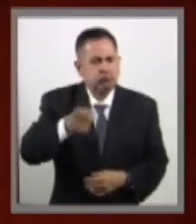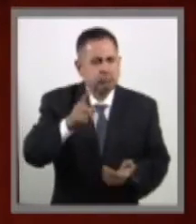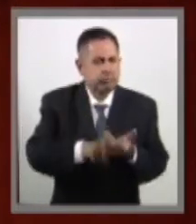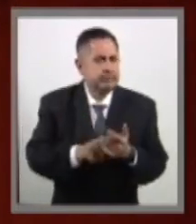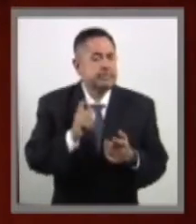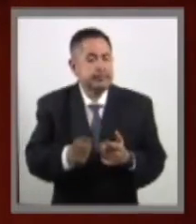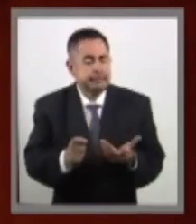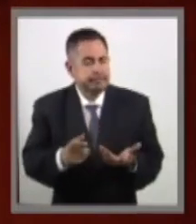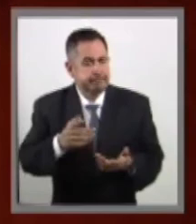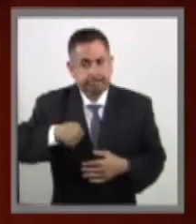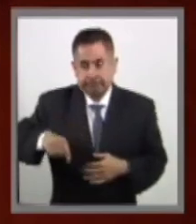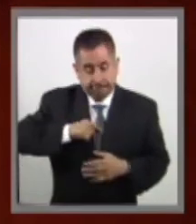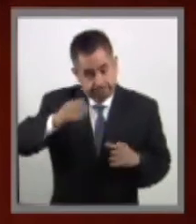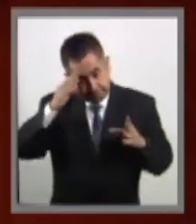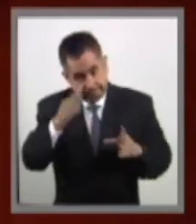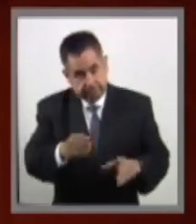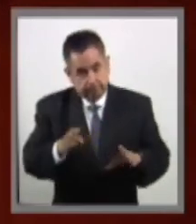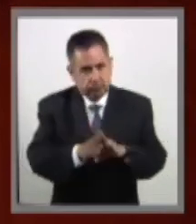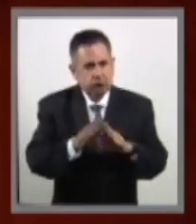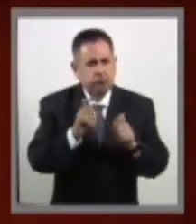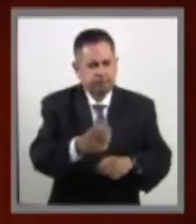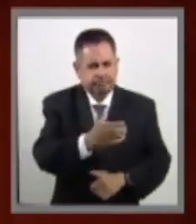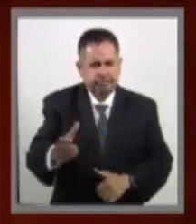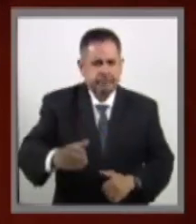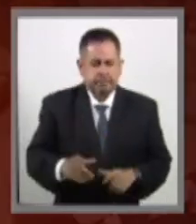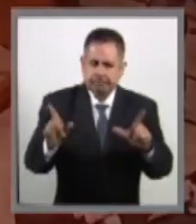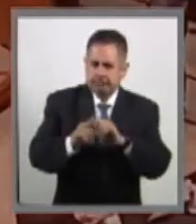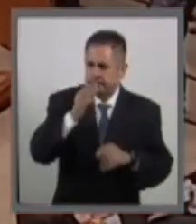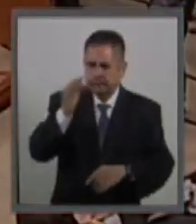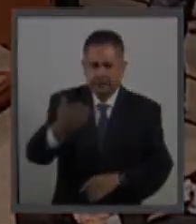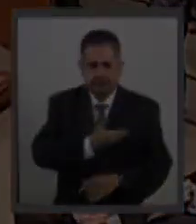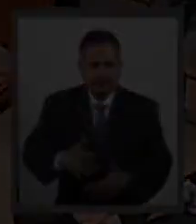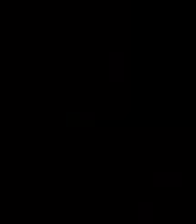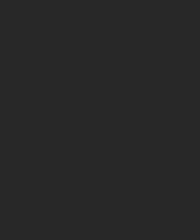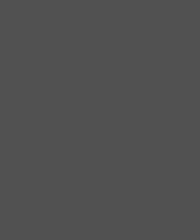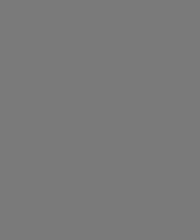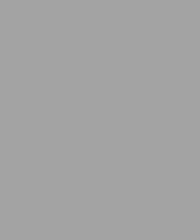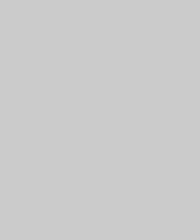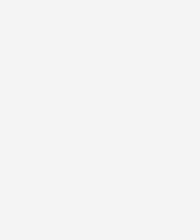aquellas que nos dedicamos a las tareas del campo. Es cuanto, señor presidente.